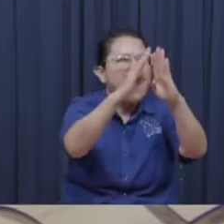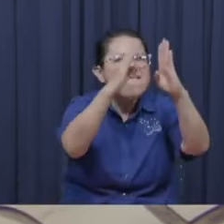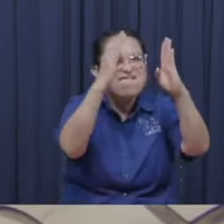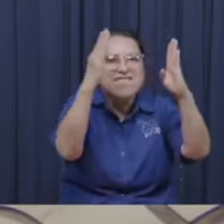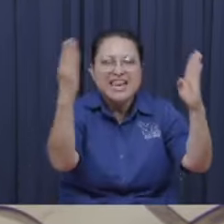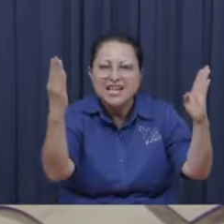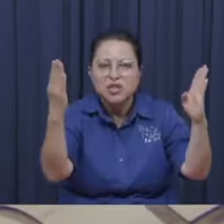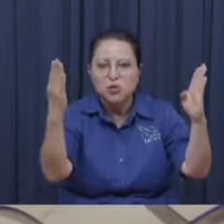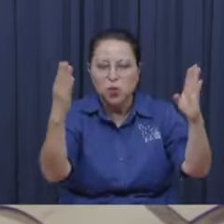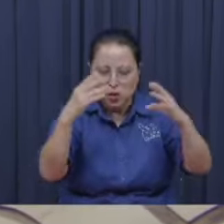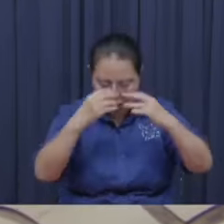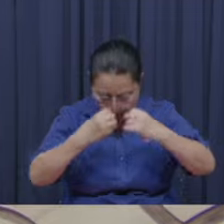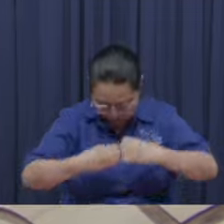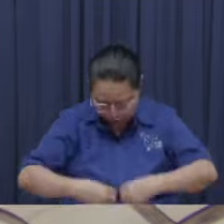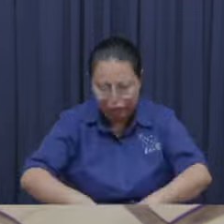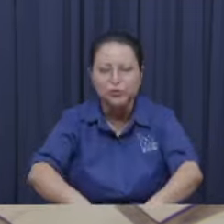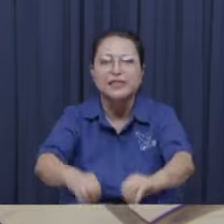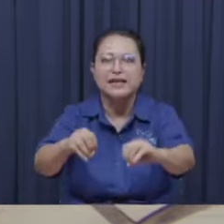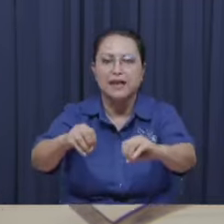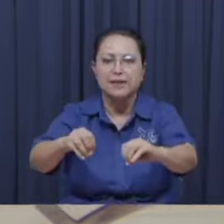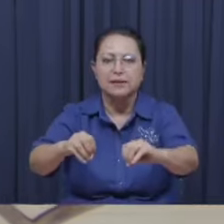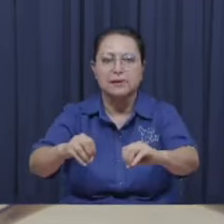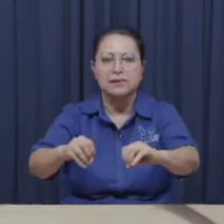Pero ya empezaron los goterones.